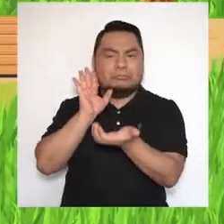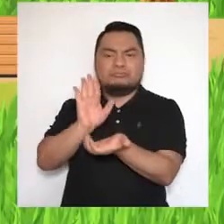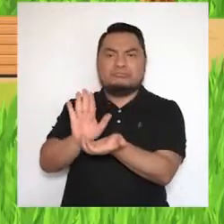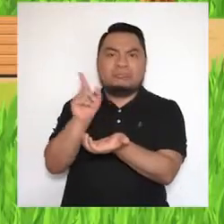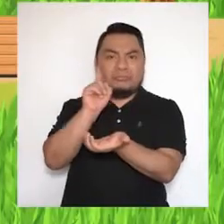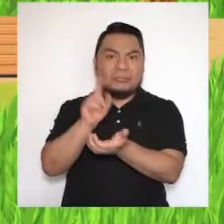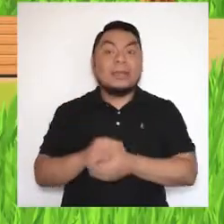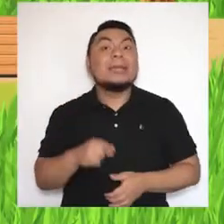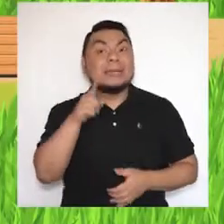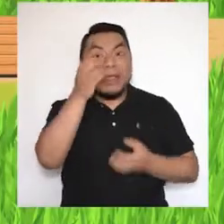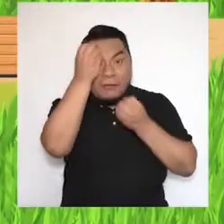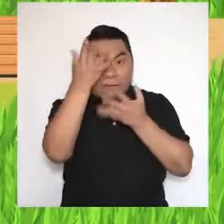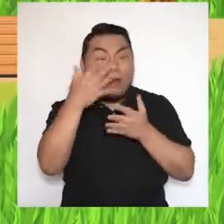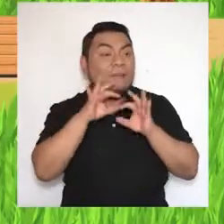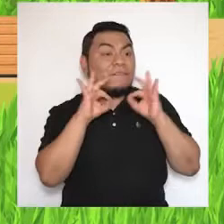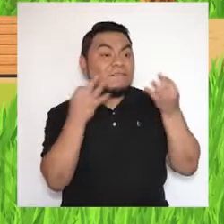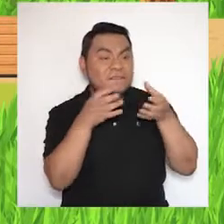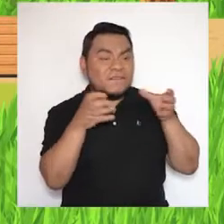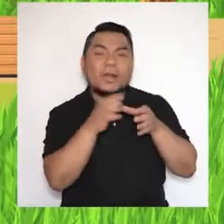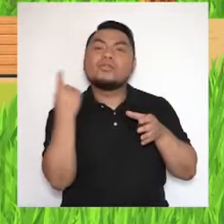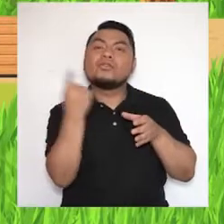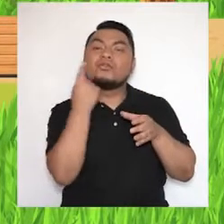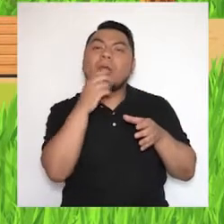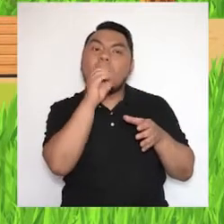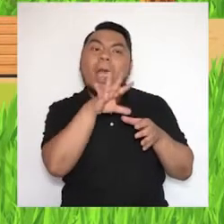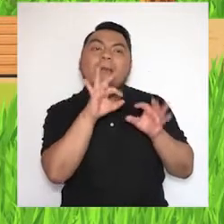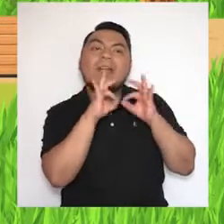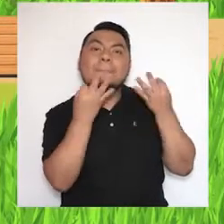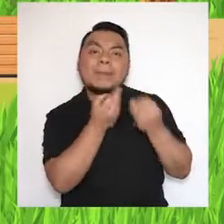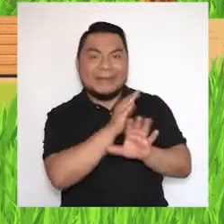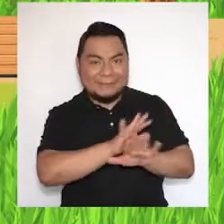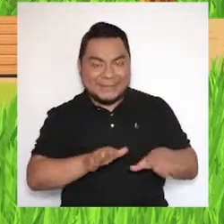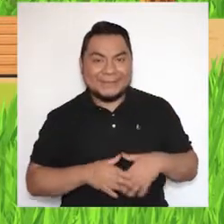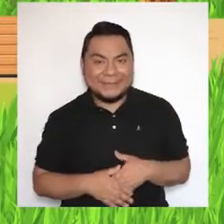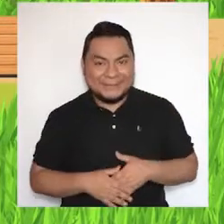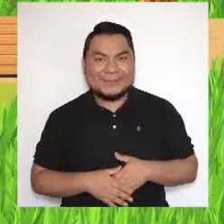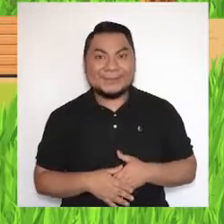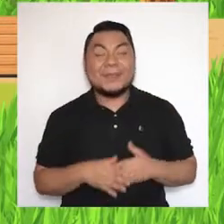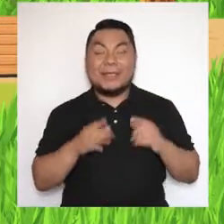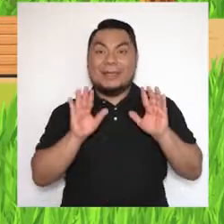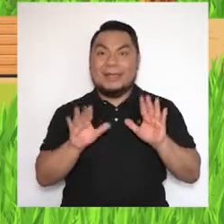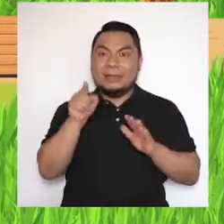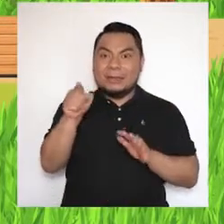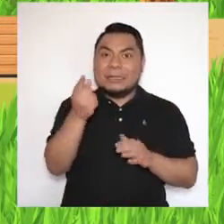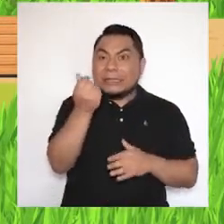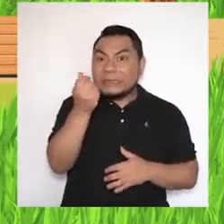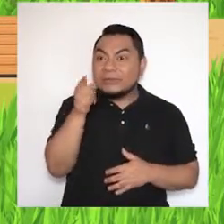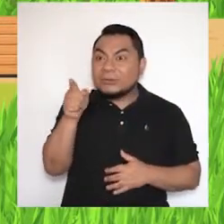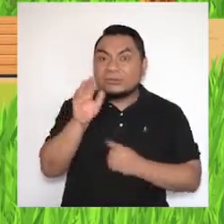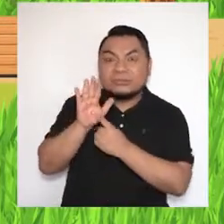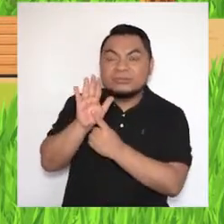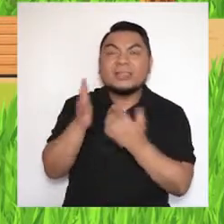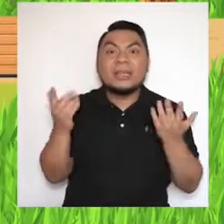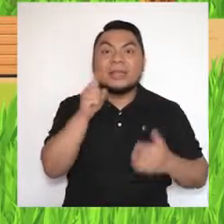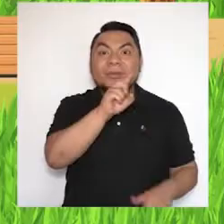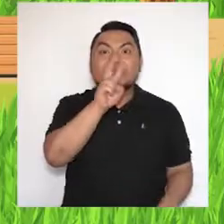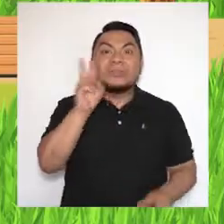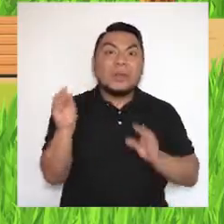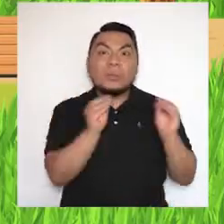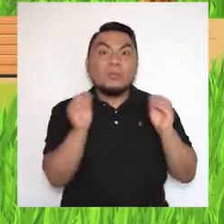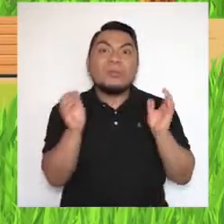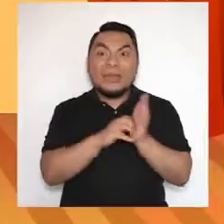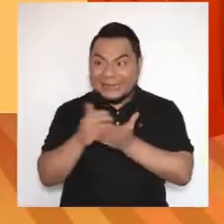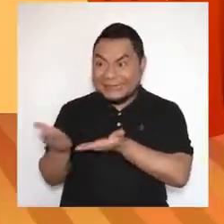la información de nuestra familia es solo para nosotros. Pero, estabas a punto de presentar a 1, 2, 3, me muevo